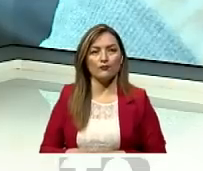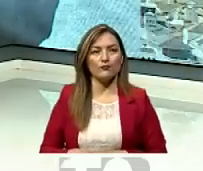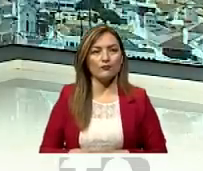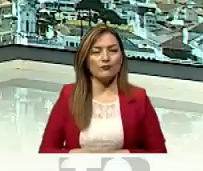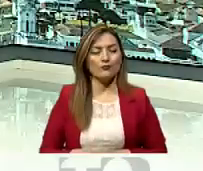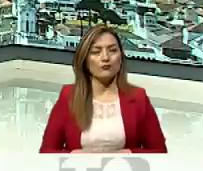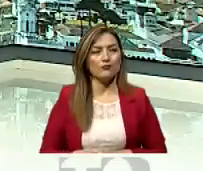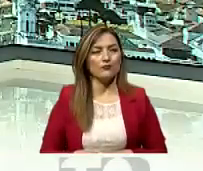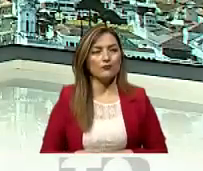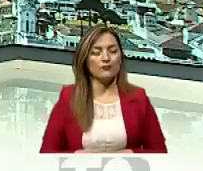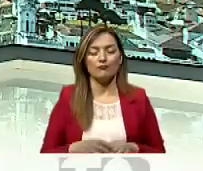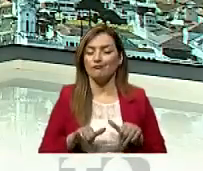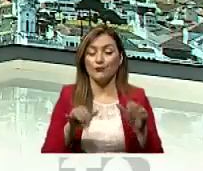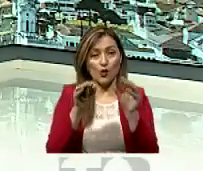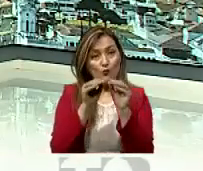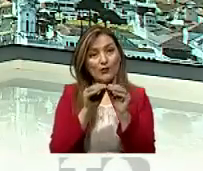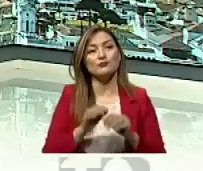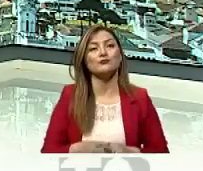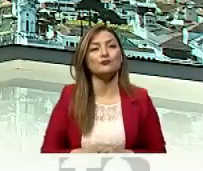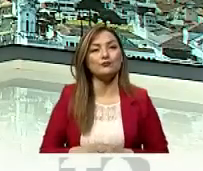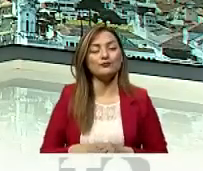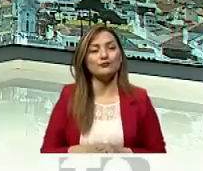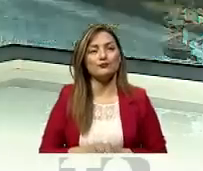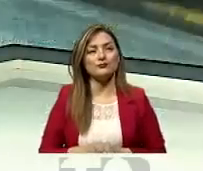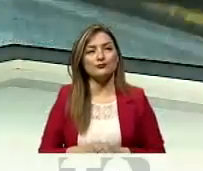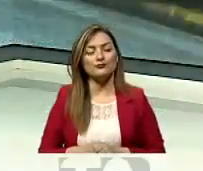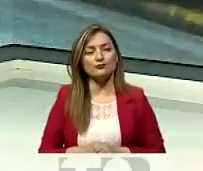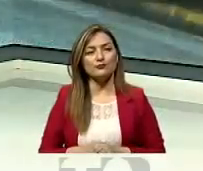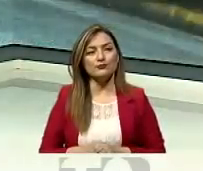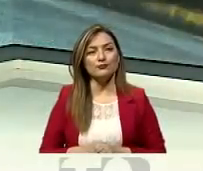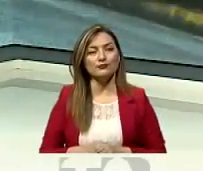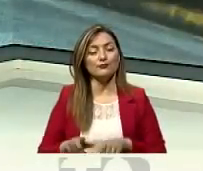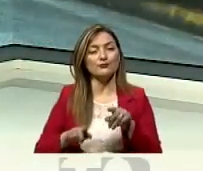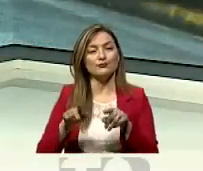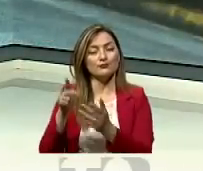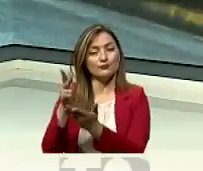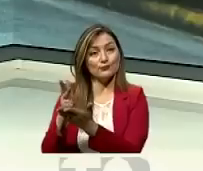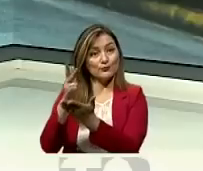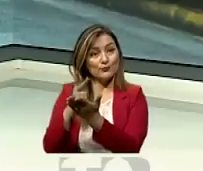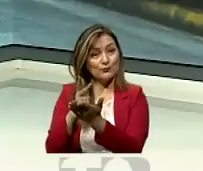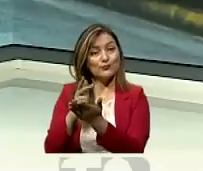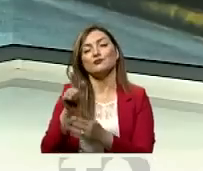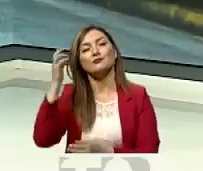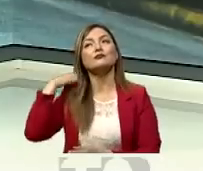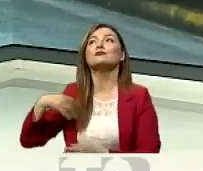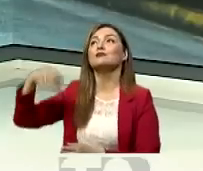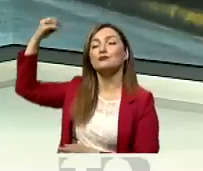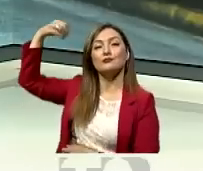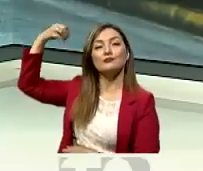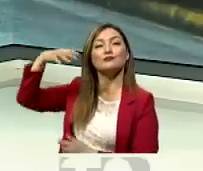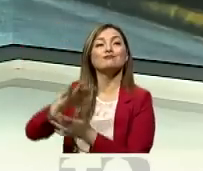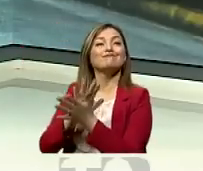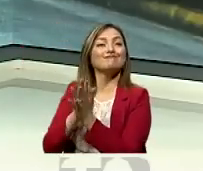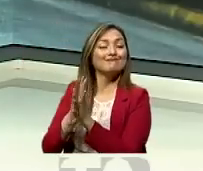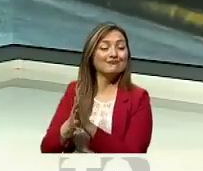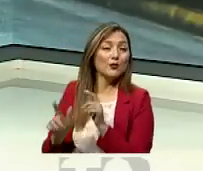ciudadanos. Vamos a continuar con más. Les contamos a continuación que algunas paradas del Corredor Central Norte no están iluminadas. Los